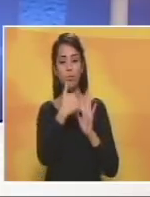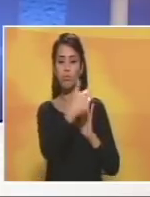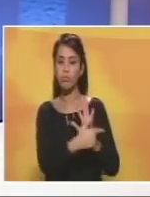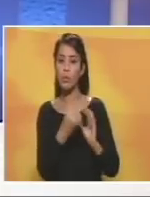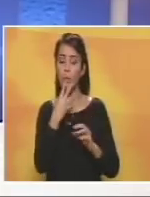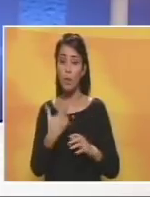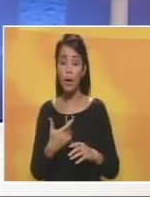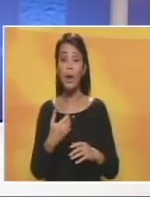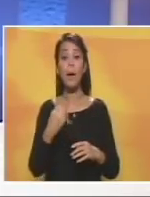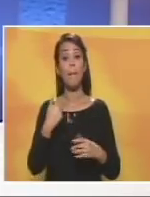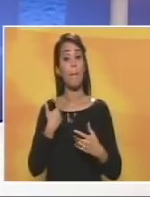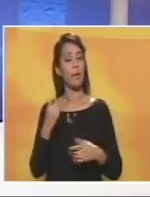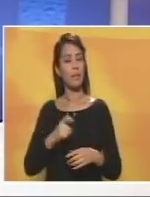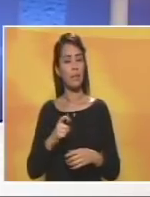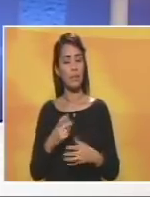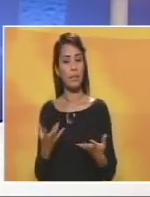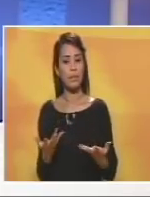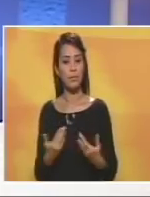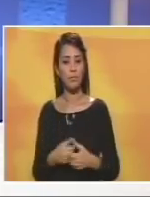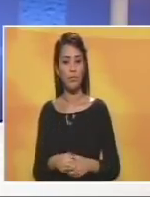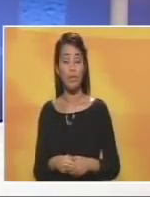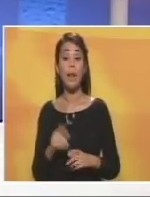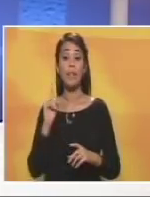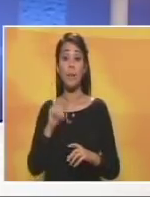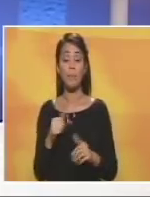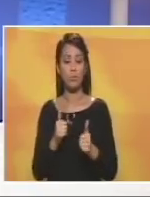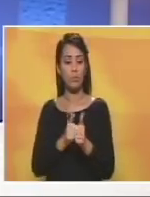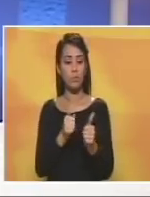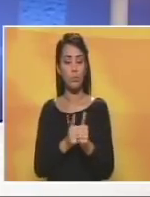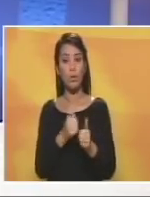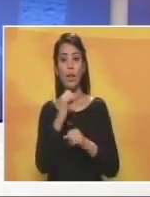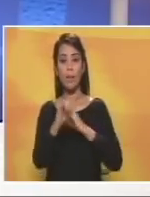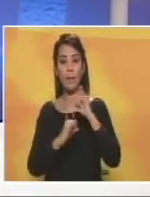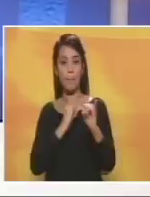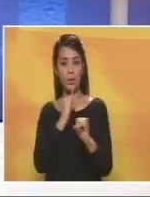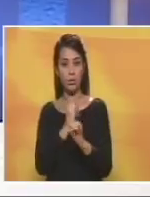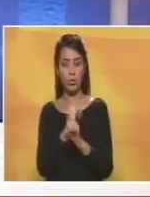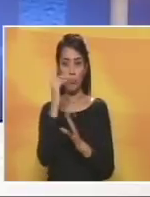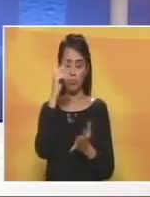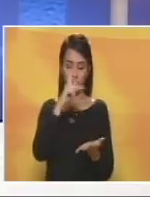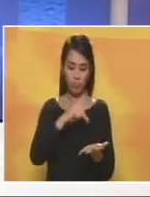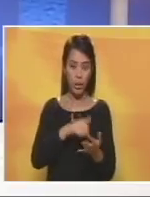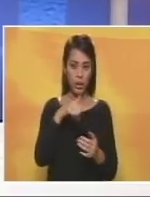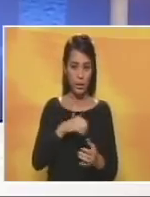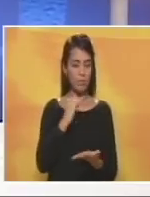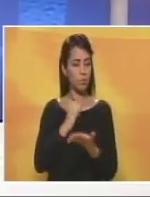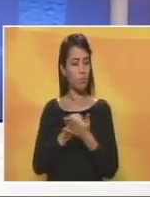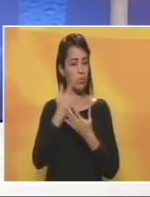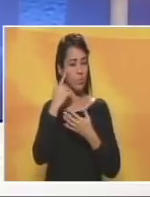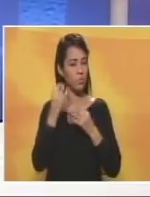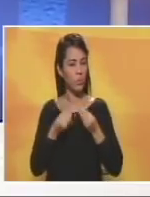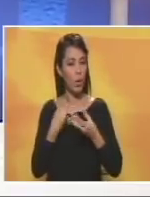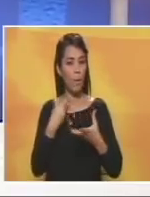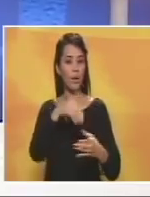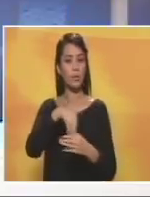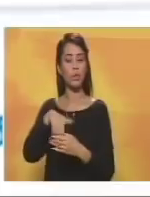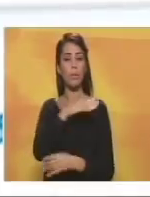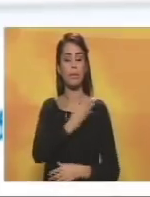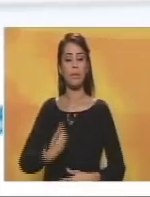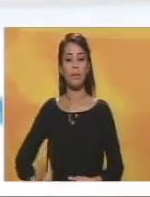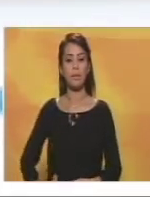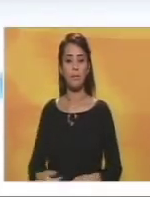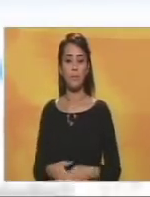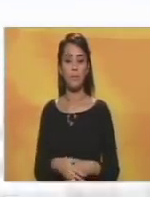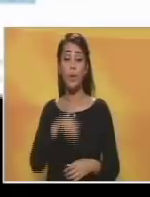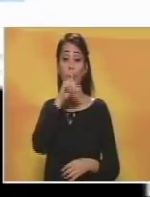garantías necesarias y a recibir todos los observadores internacionales que quieran constatar el proceso de elecciones presidenciales. A través de la